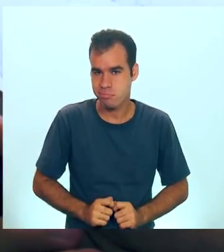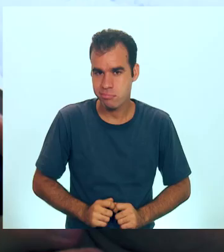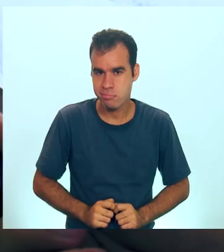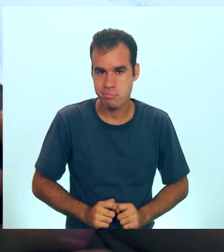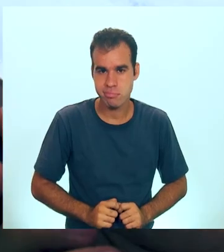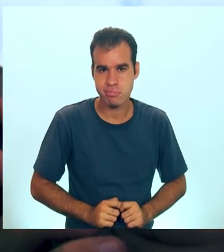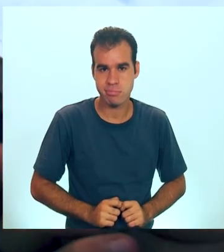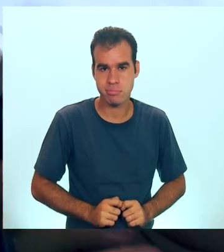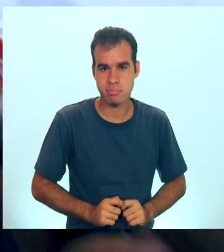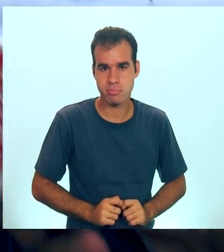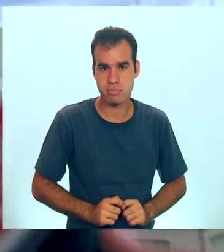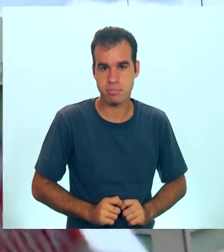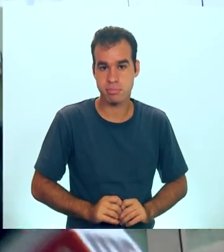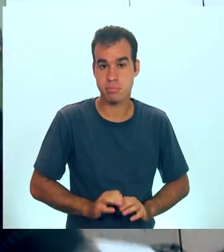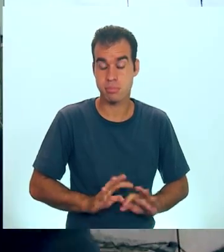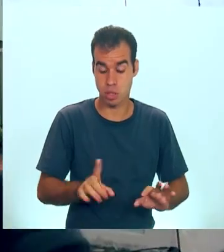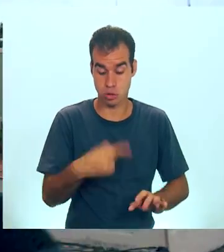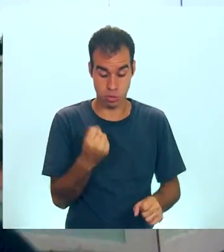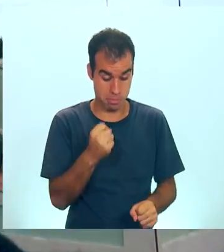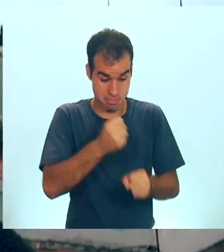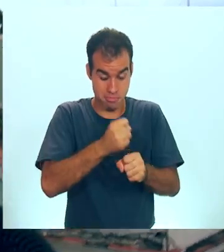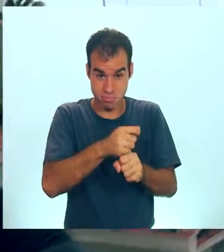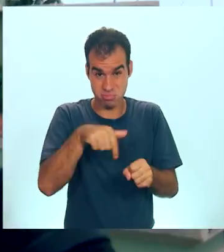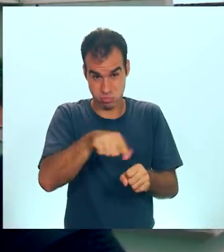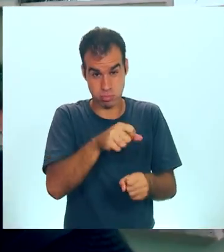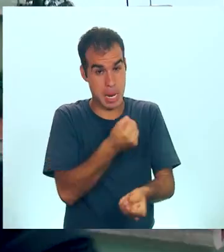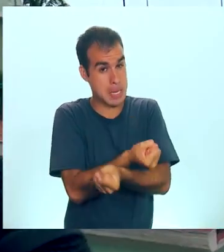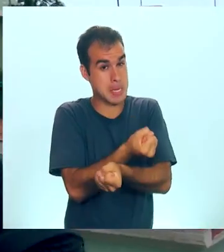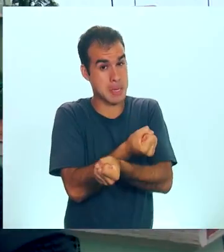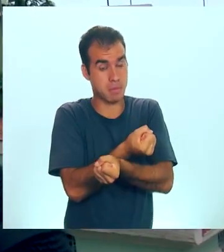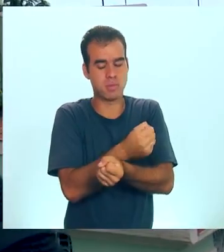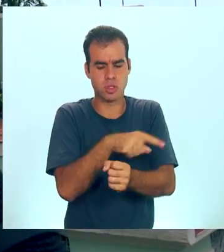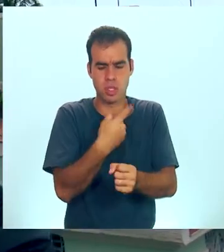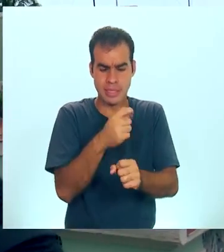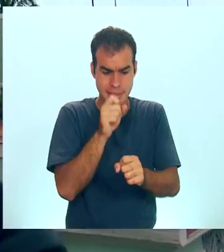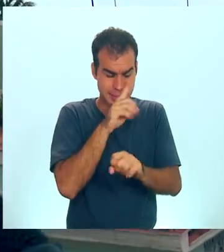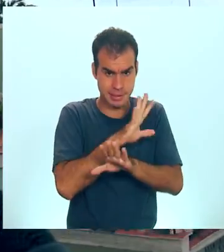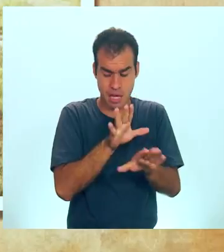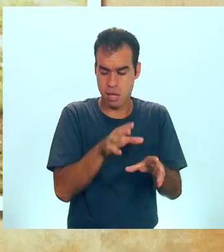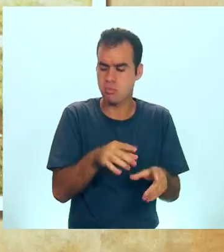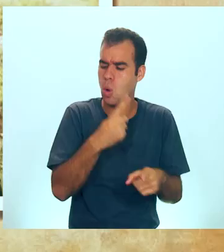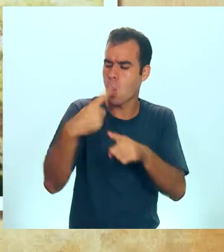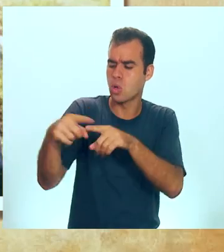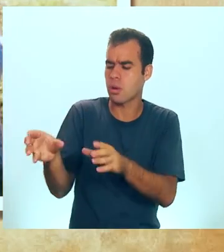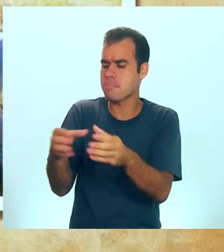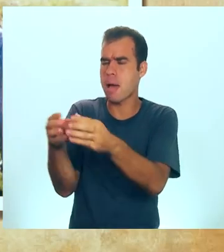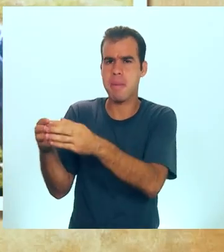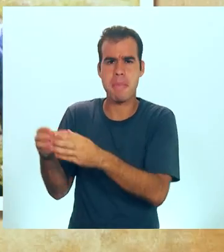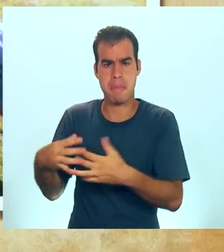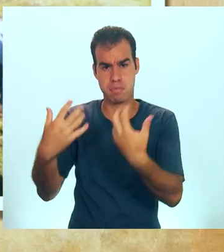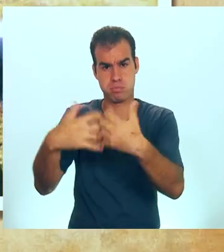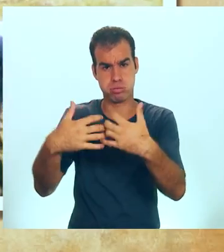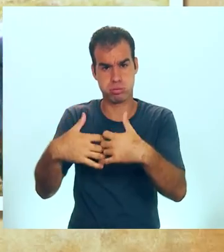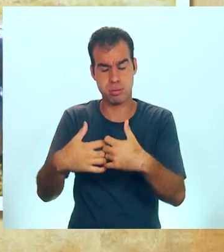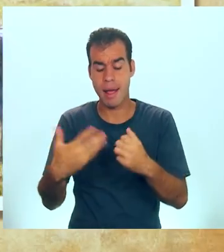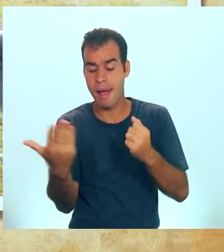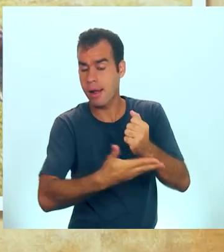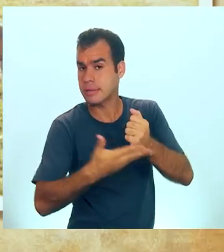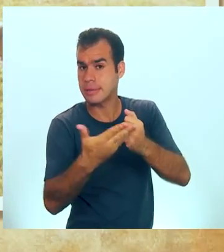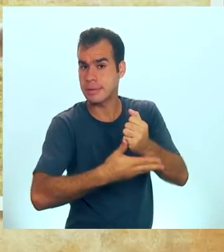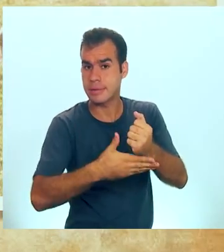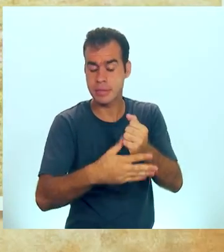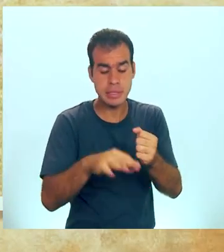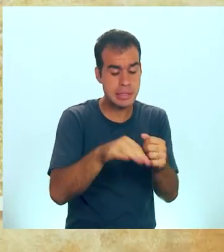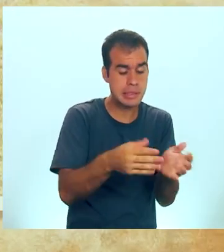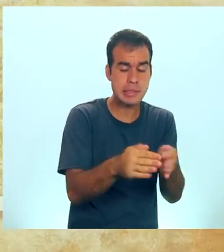vez que trabajamos en la zona roja, también nos incorporamos al trabajo de otras brigadas en las labores productivas, a la siembra de caña, a las